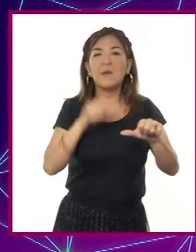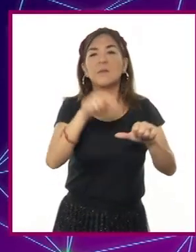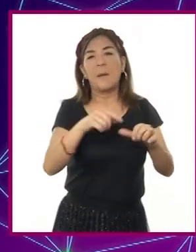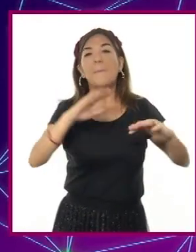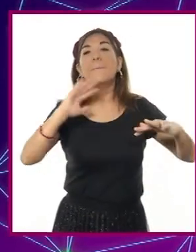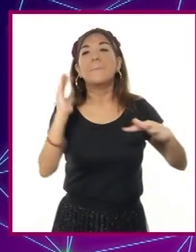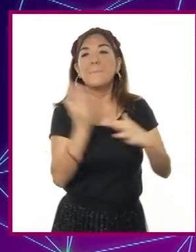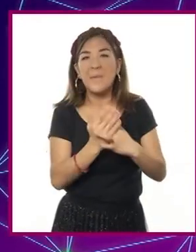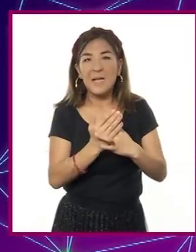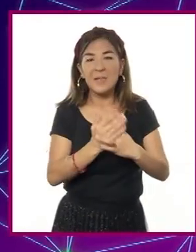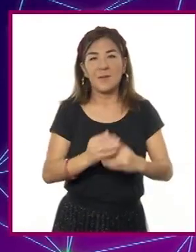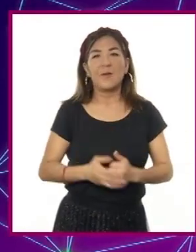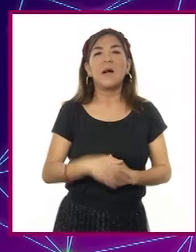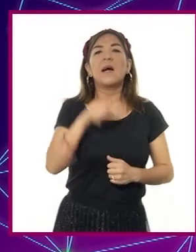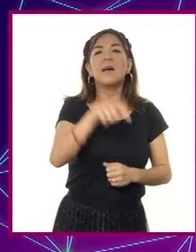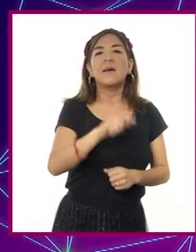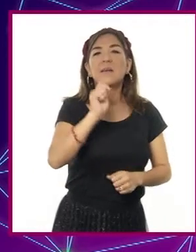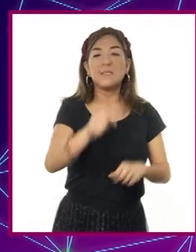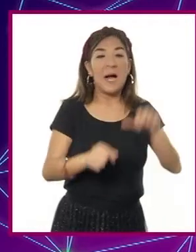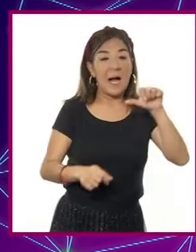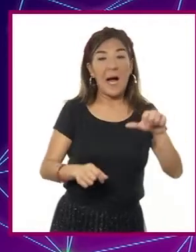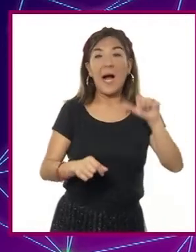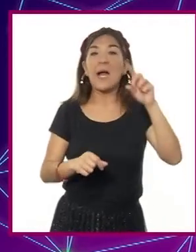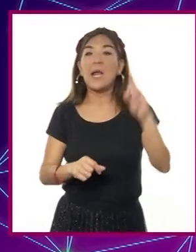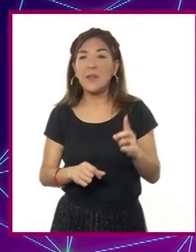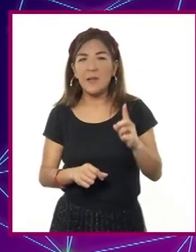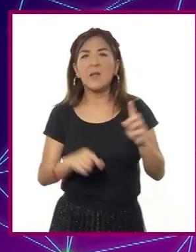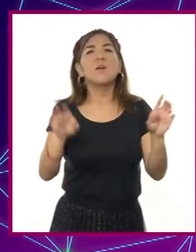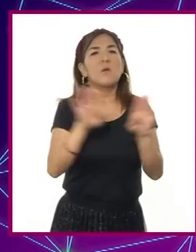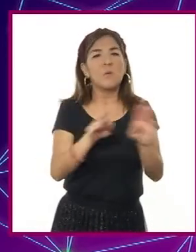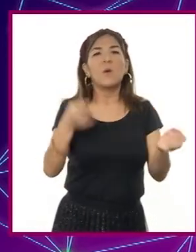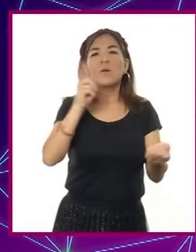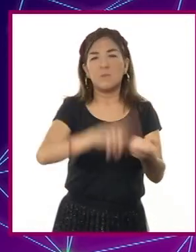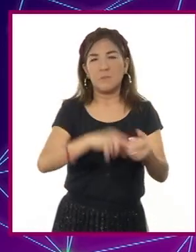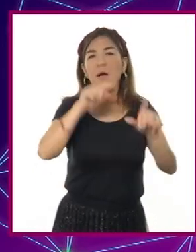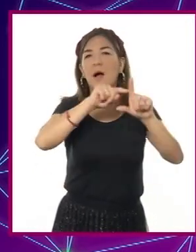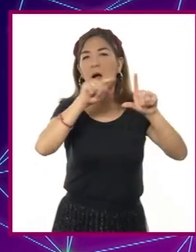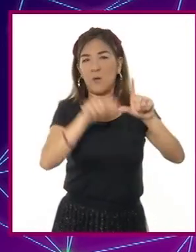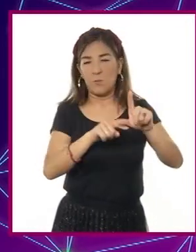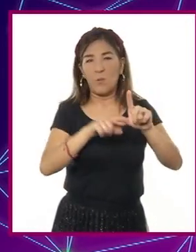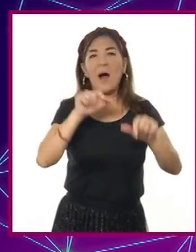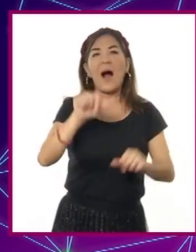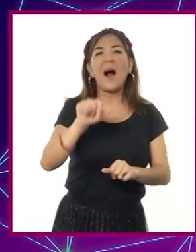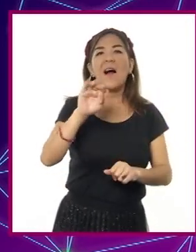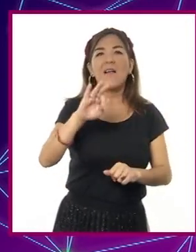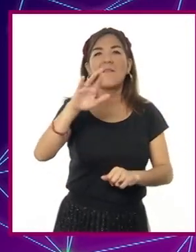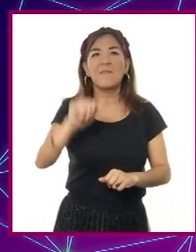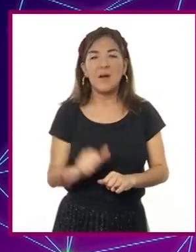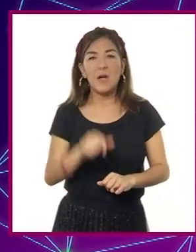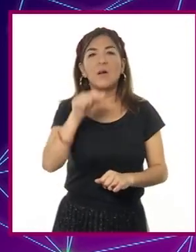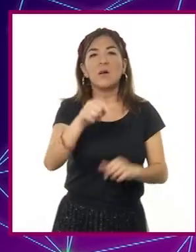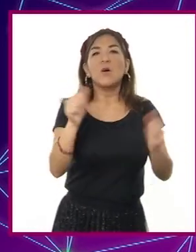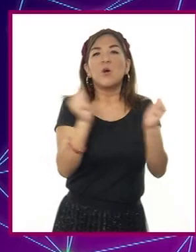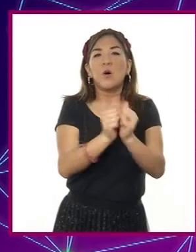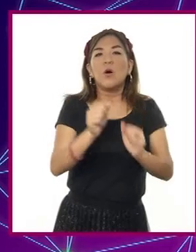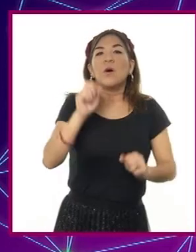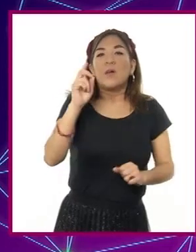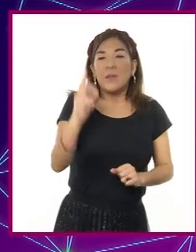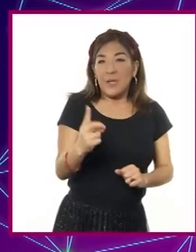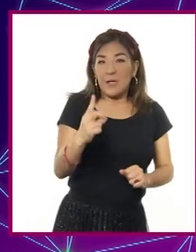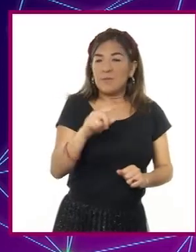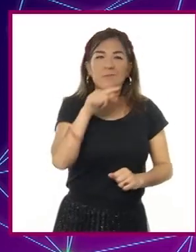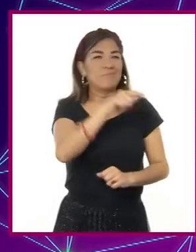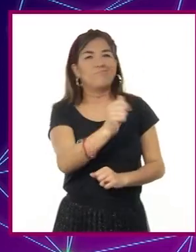medios, porque el segmento AD lo construimos bisectriz del ángulo alfa. Y el ángulo en el vértice D no